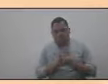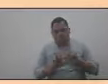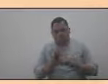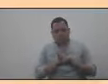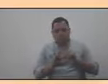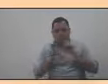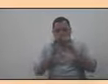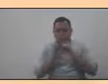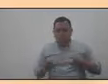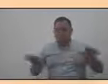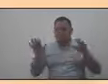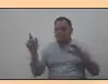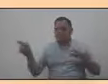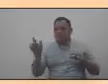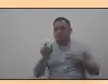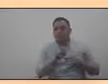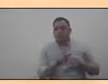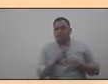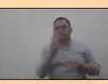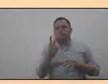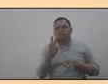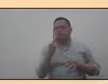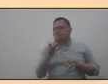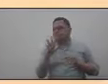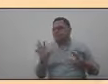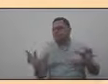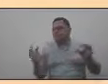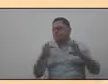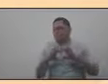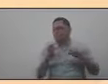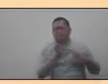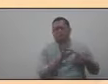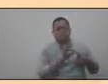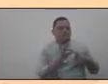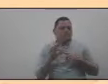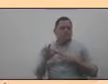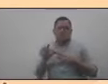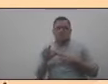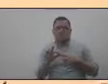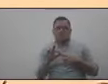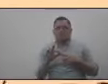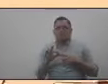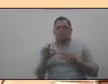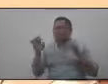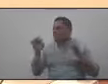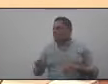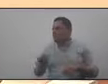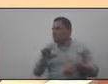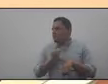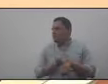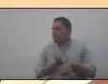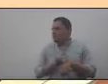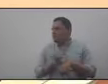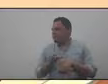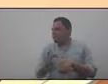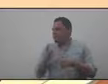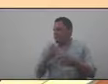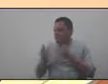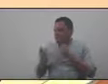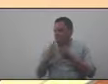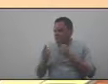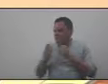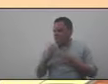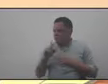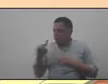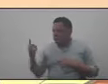veo que acá entre el público hay dos usuarias de Capresoca muy especiales. Me gustaría, si usted me lo permite, doctora Nuria, que hablemos con ellas inicialmente con una y después